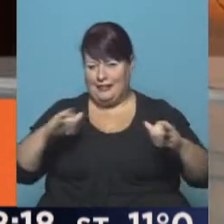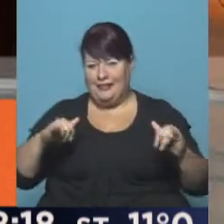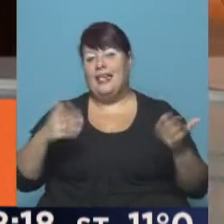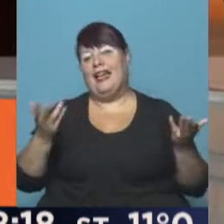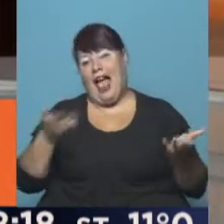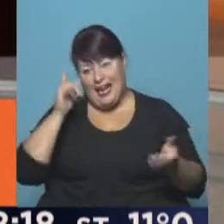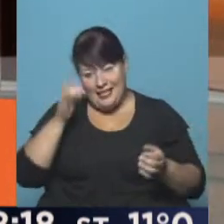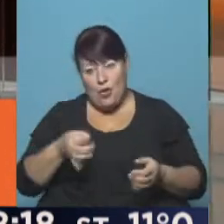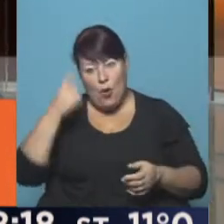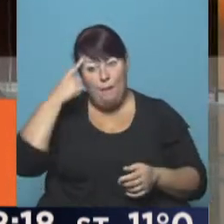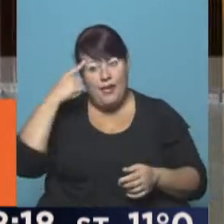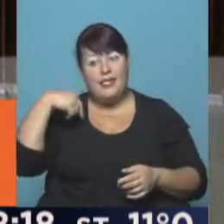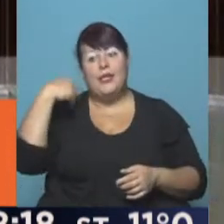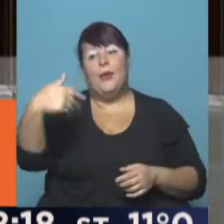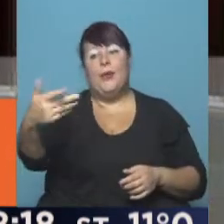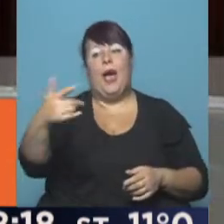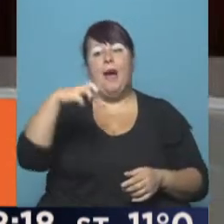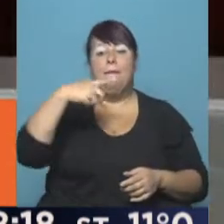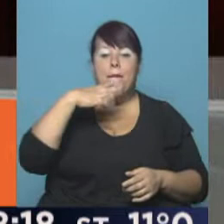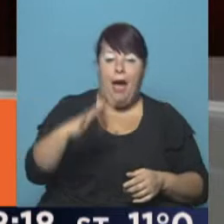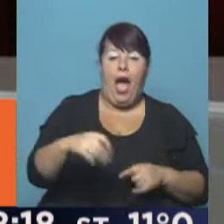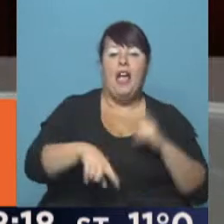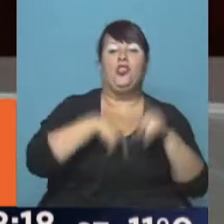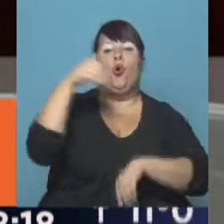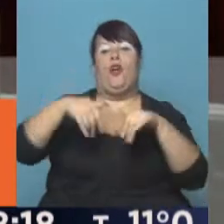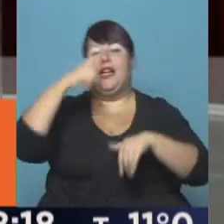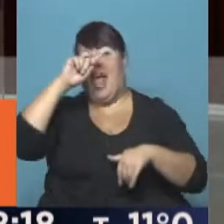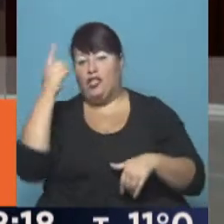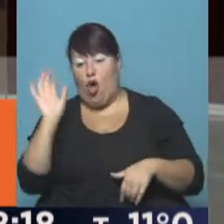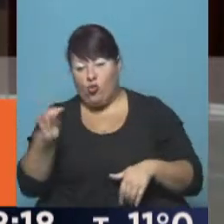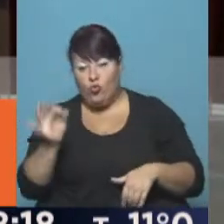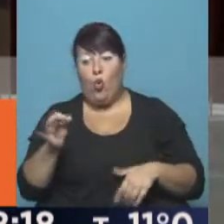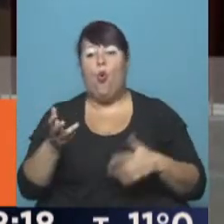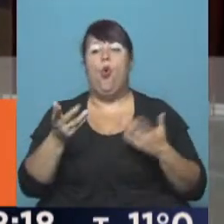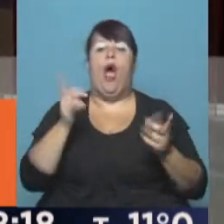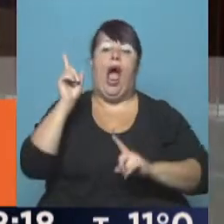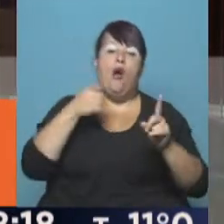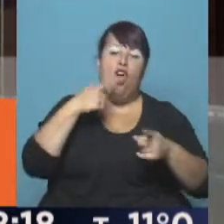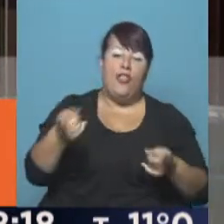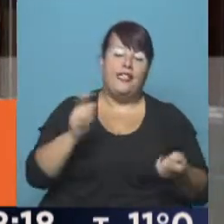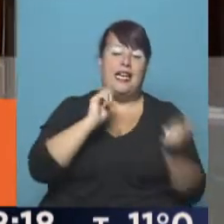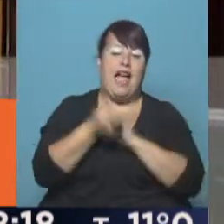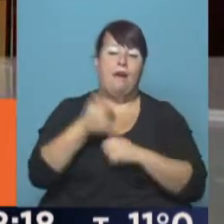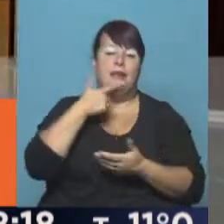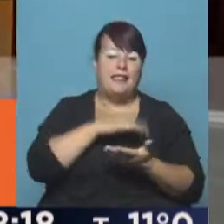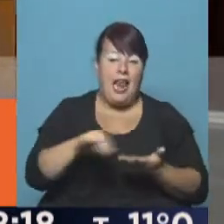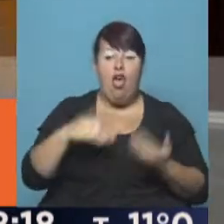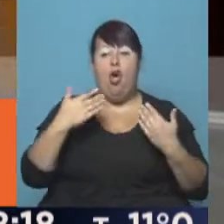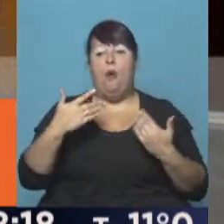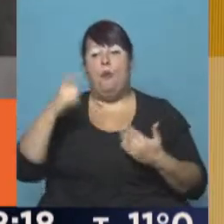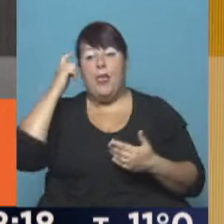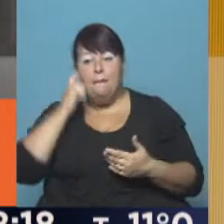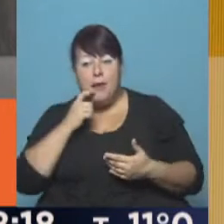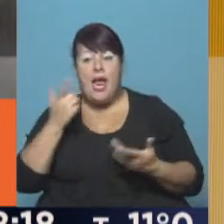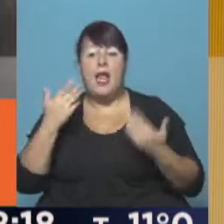seguramente también pensando en lo que puedan hacer las primarias lo que van la selección nacional es de octubre algunos dicen renuevan bancas de senadores puede ser carlos